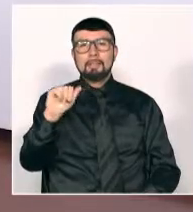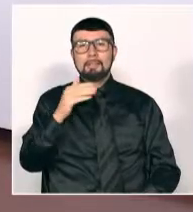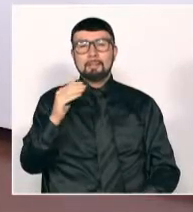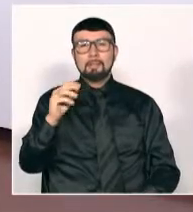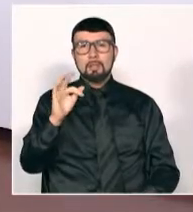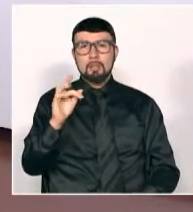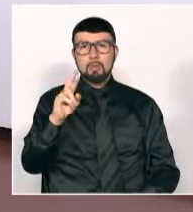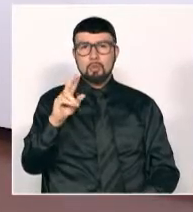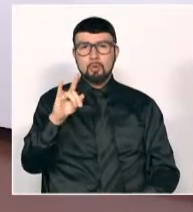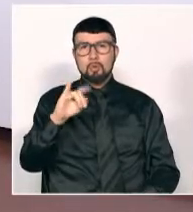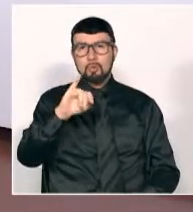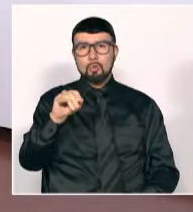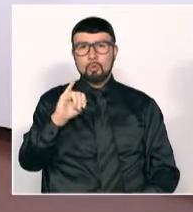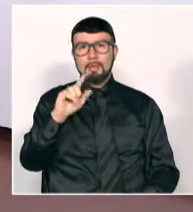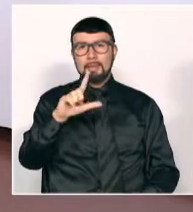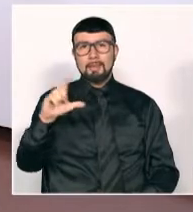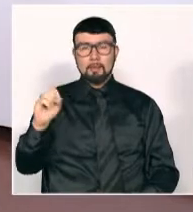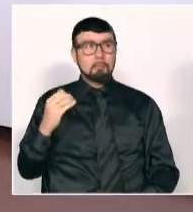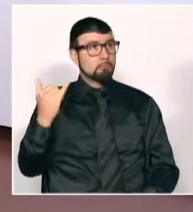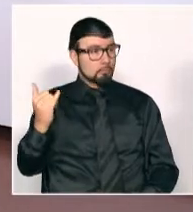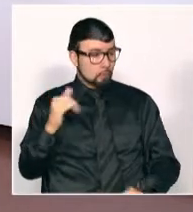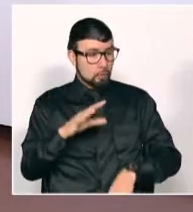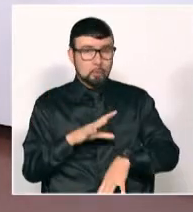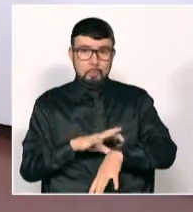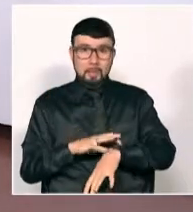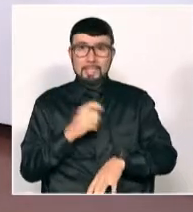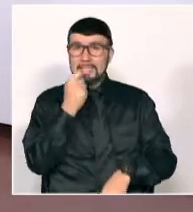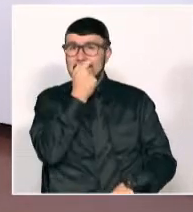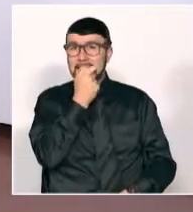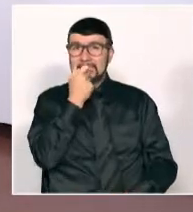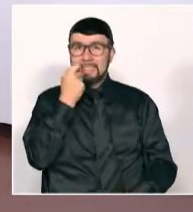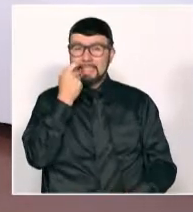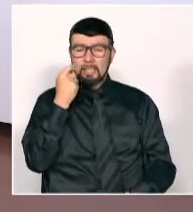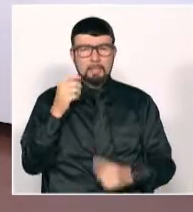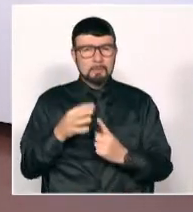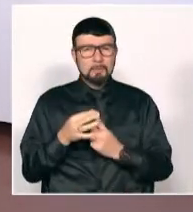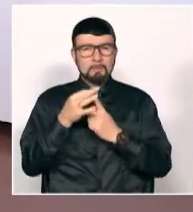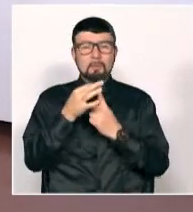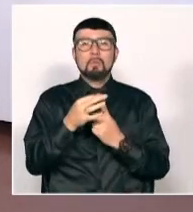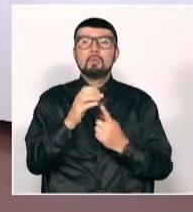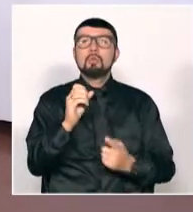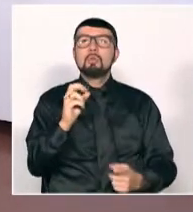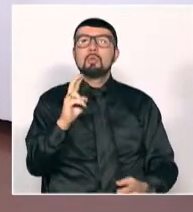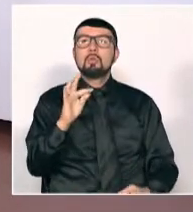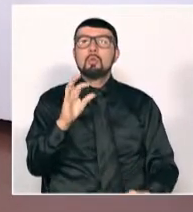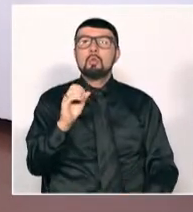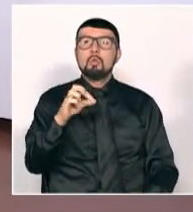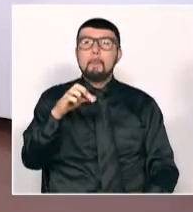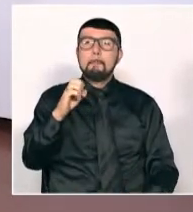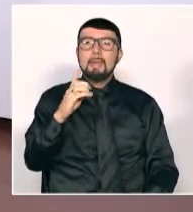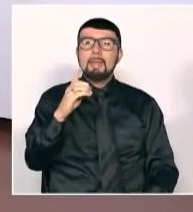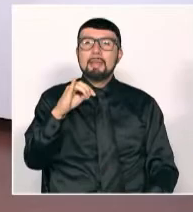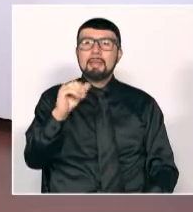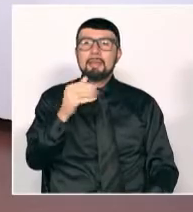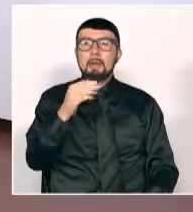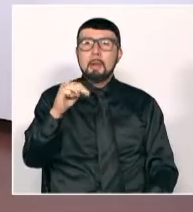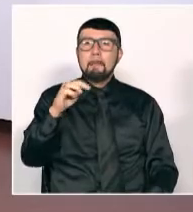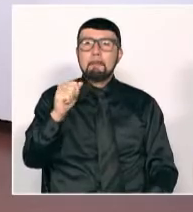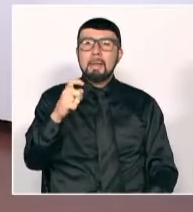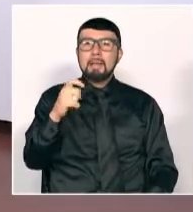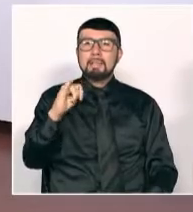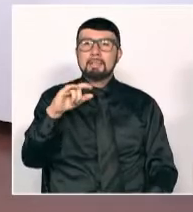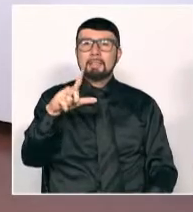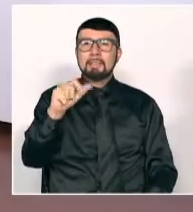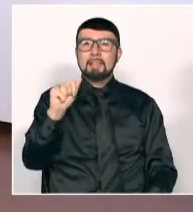en ortopedia maxilar. Doctora, bienvenida y expliquémosle a las personas qué es esto de especialista